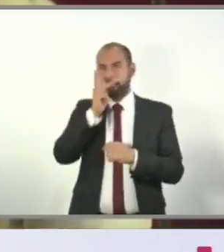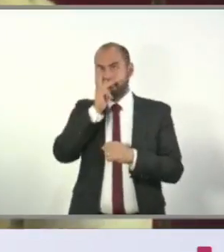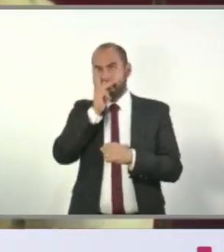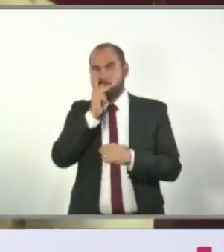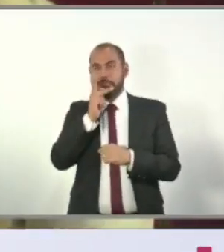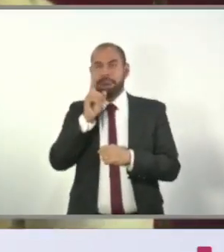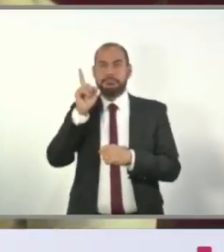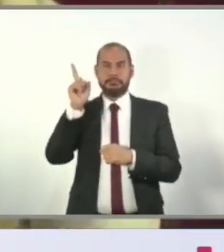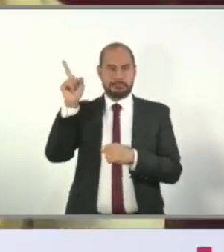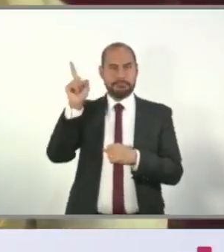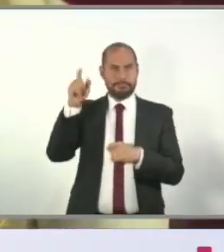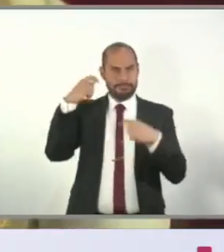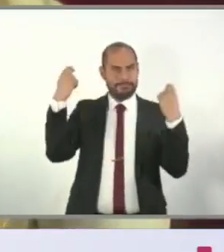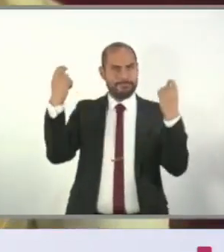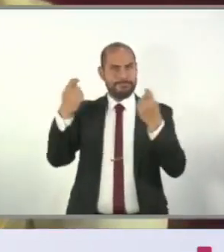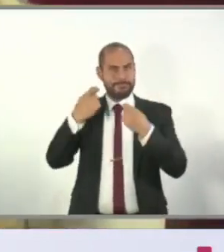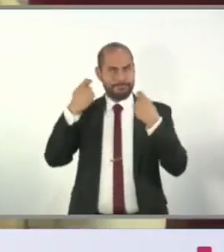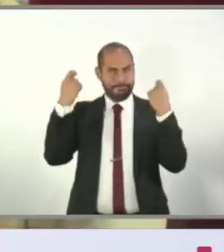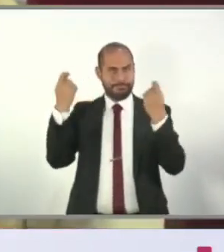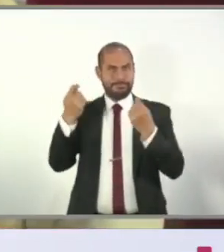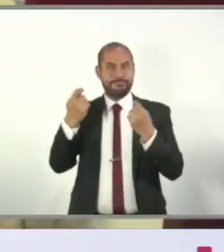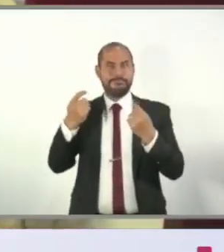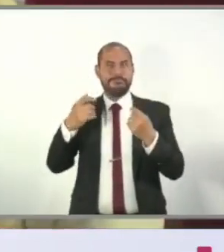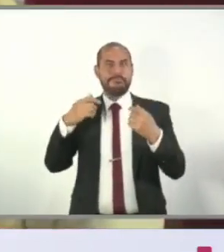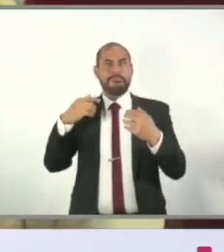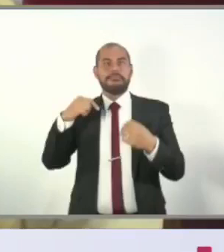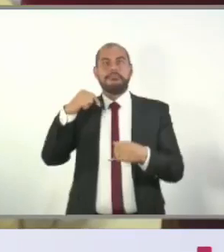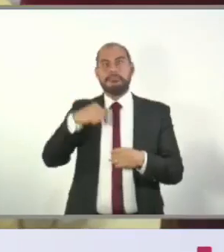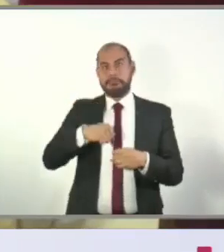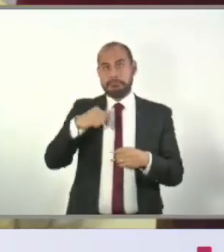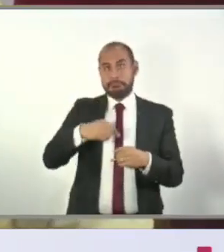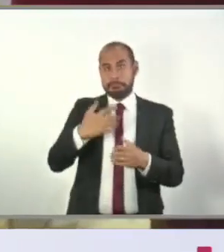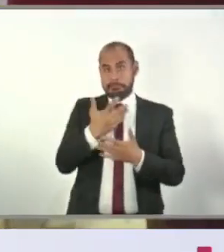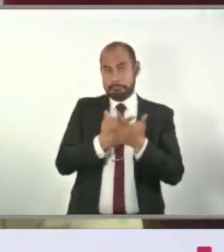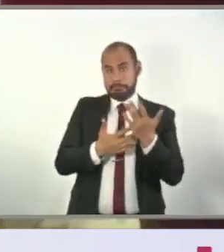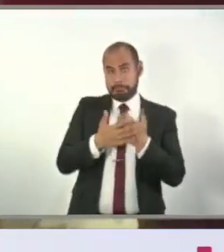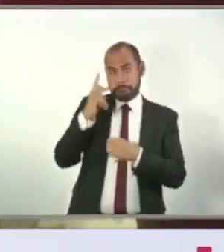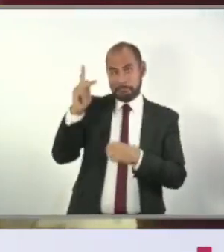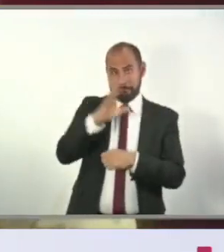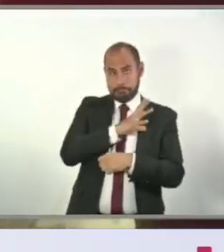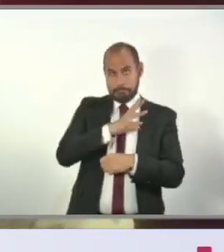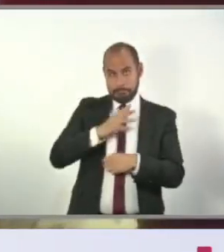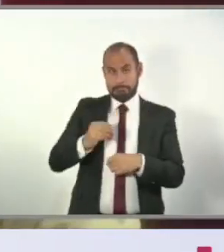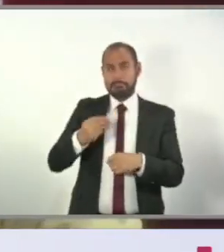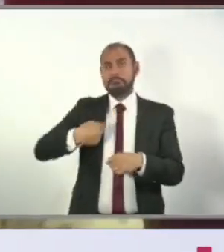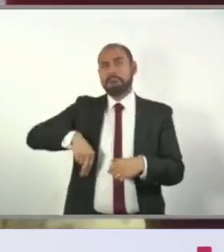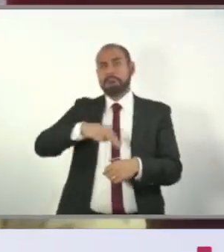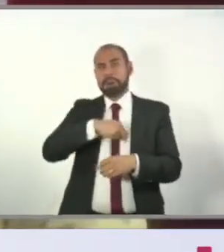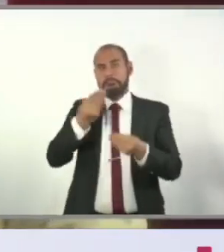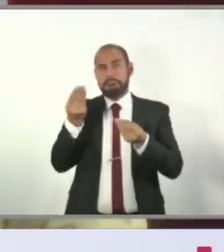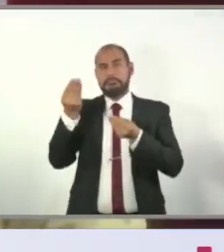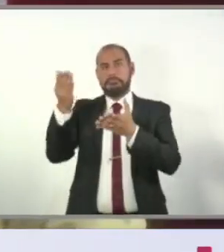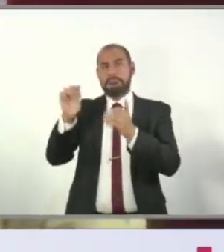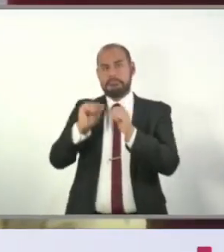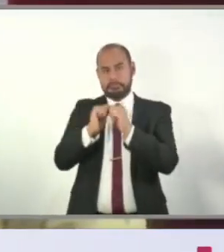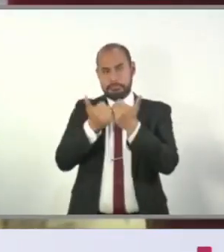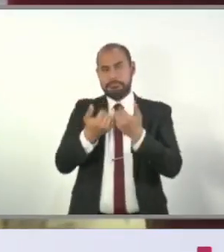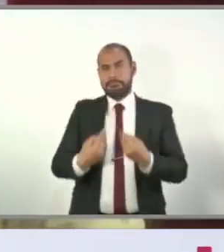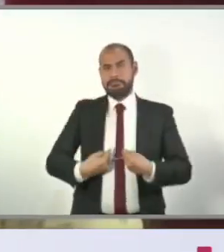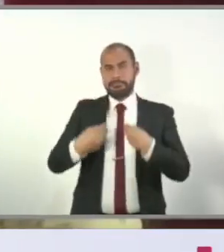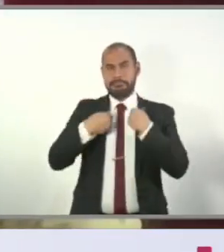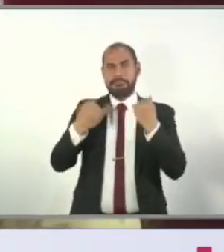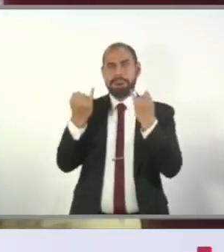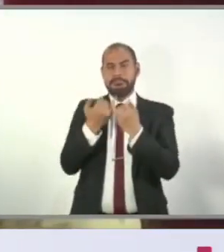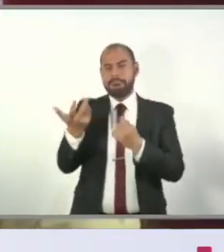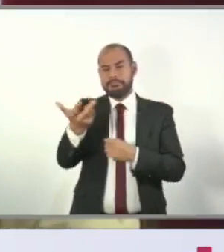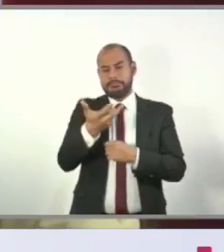maternales, al celebrar ahora el memorial de la muerte y resurrección de tu Hijo, te Te ofrecemos el pan de vida y el